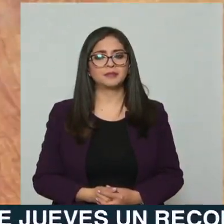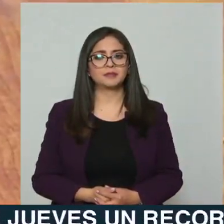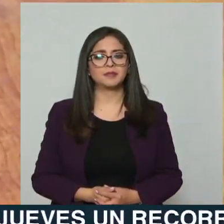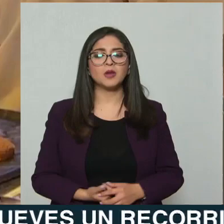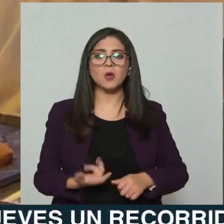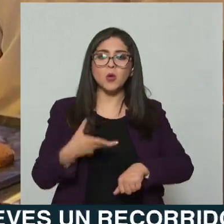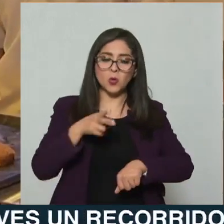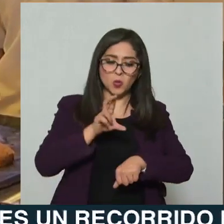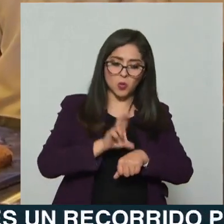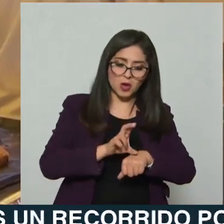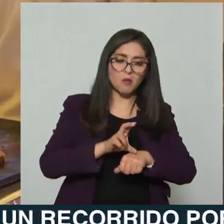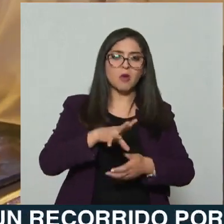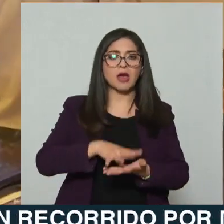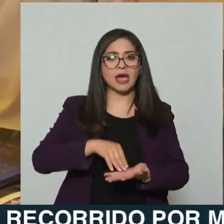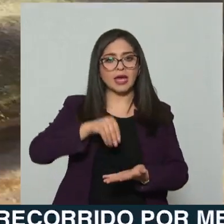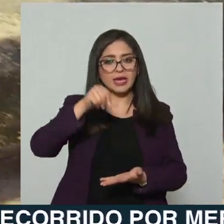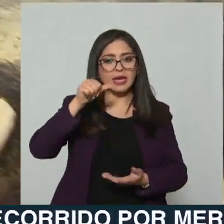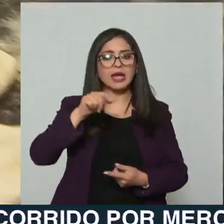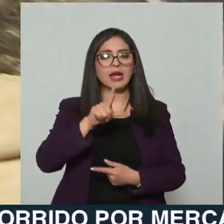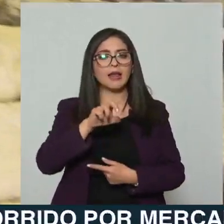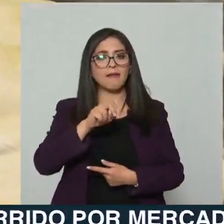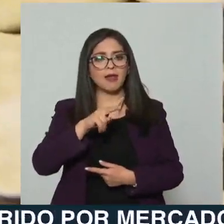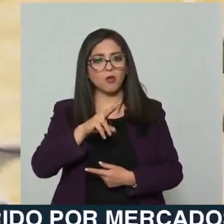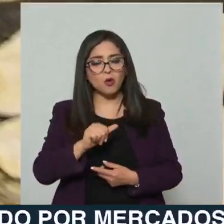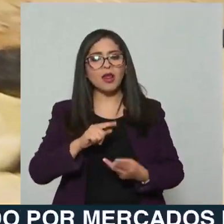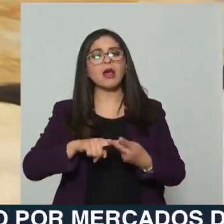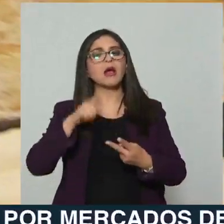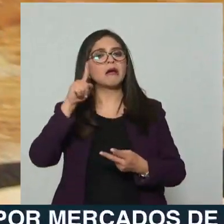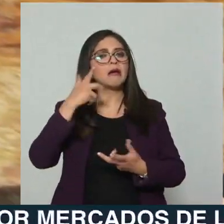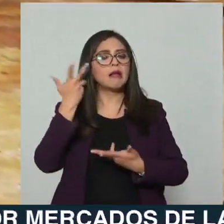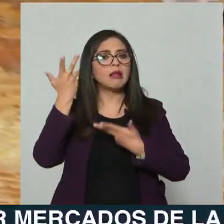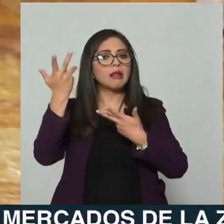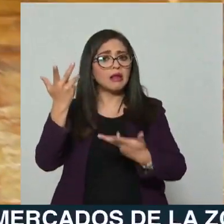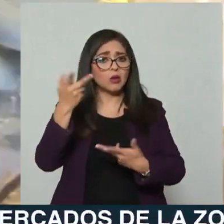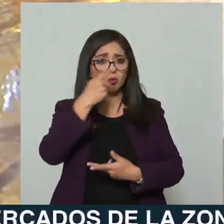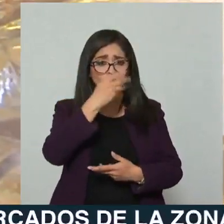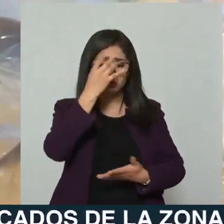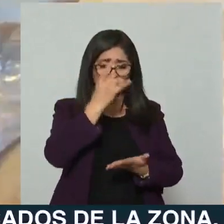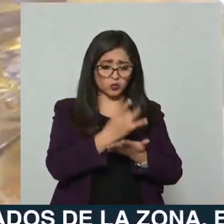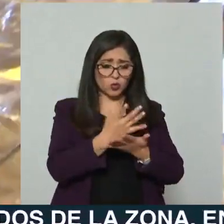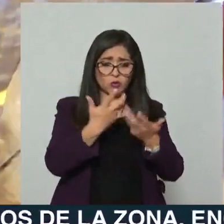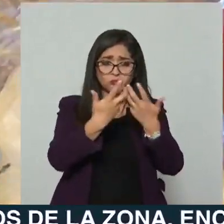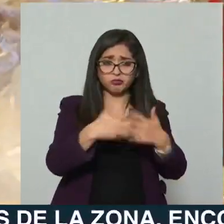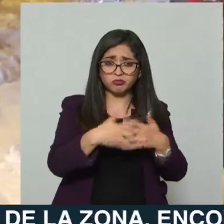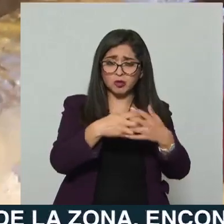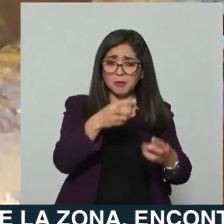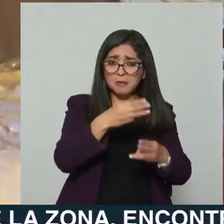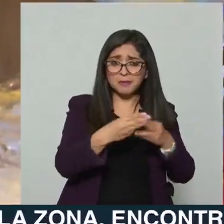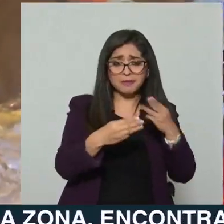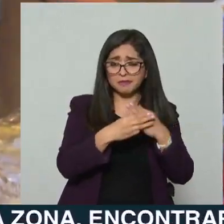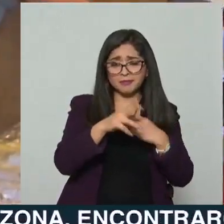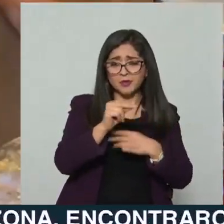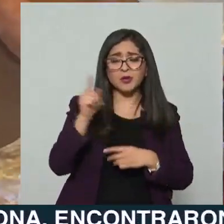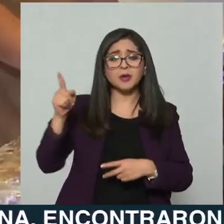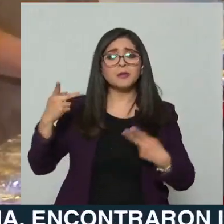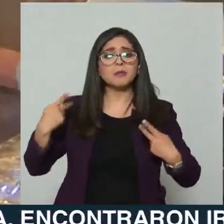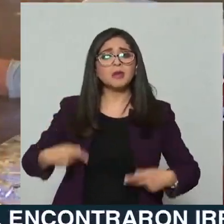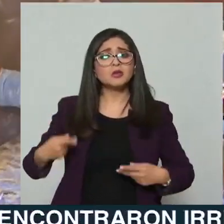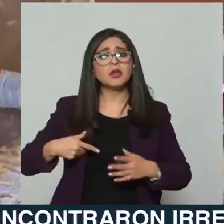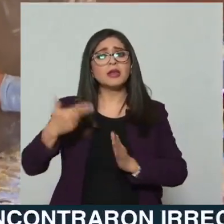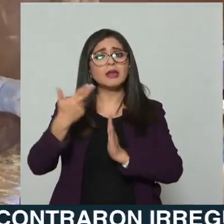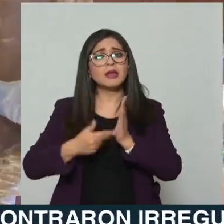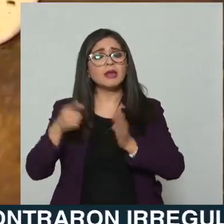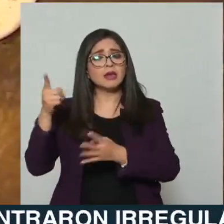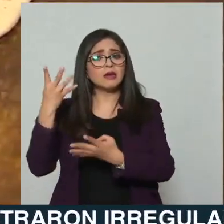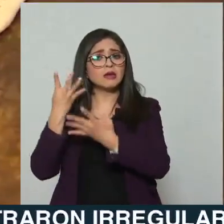Huevo, harina, levadura y sueños. Aquí se amasan poco más que materias primas. Los integrantes del taller de la panadería del Reclusorio Norte de la